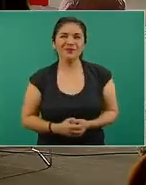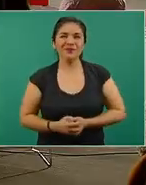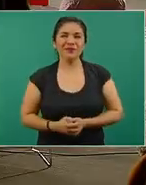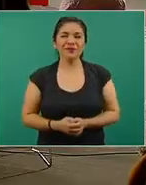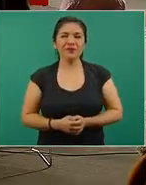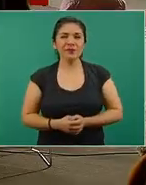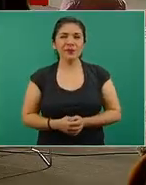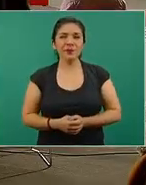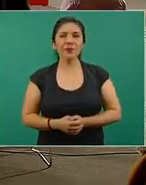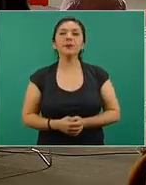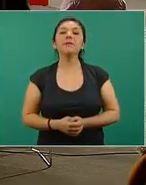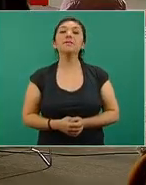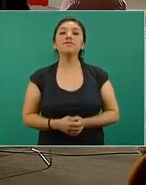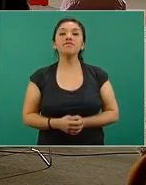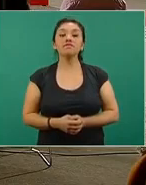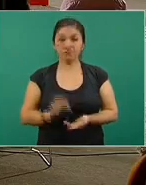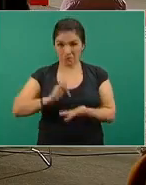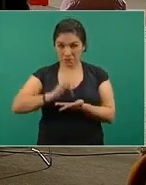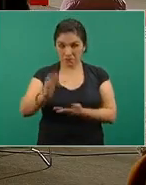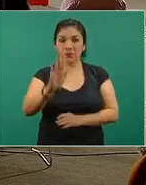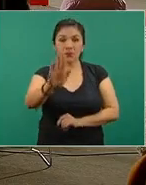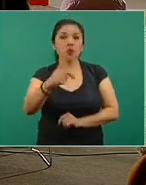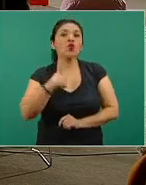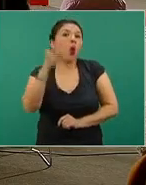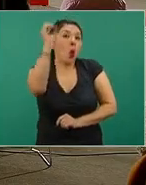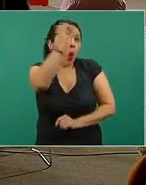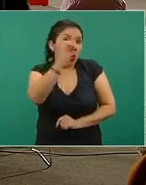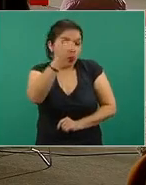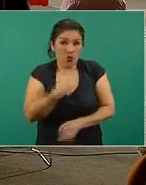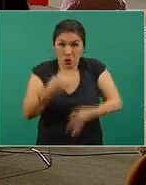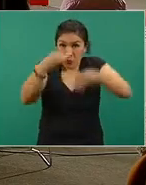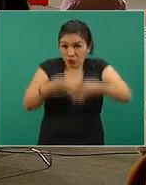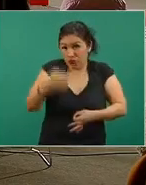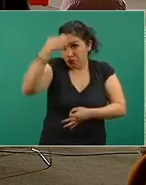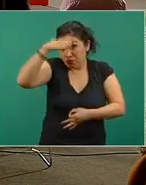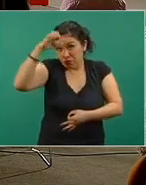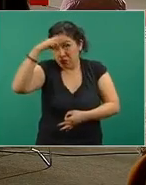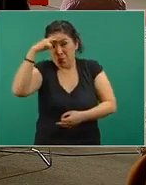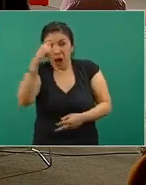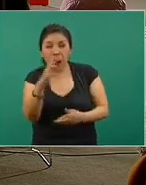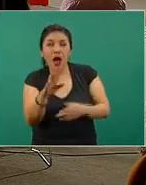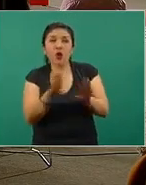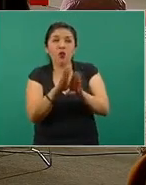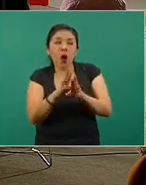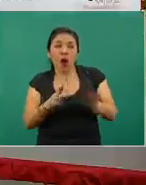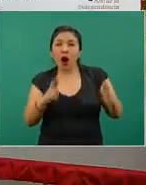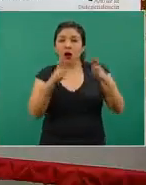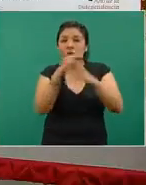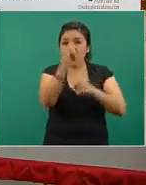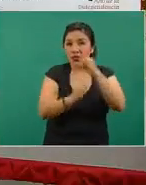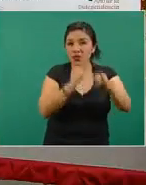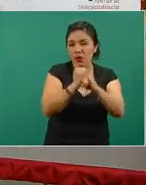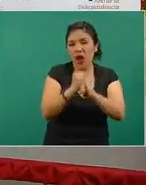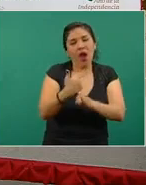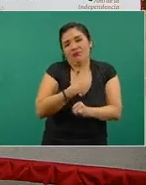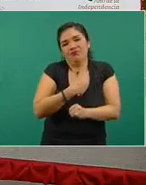gracias. Puedo dar mi opinión. No soy un experto en relaciones internacionales, ni en mi encargo